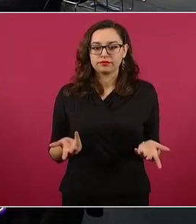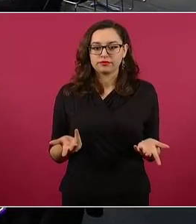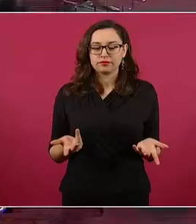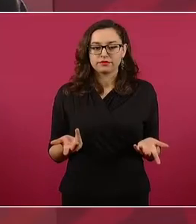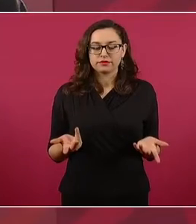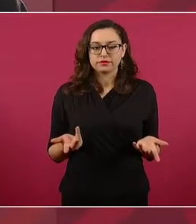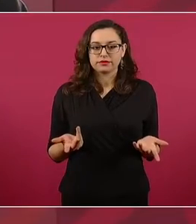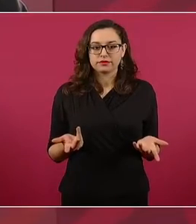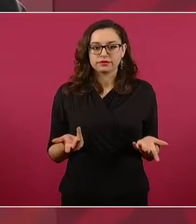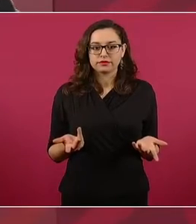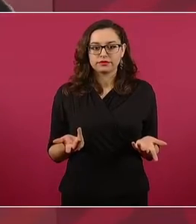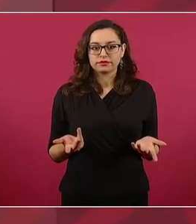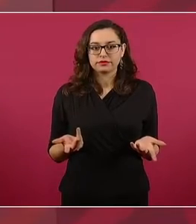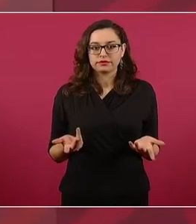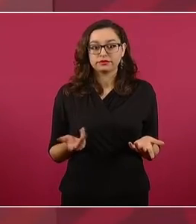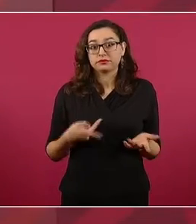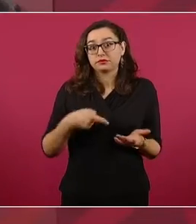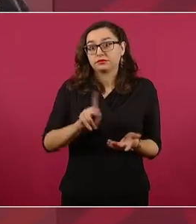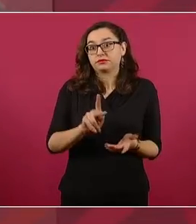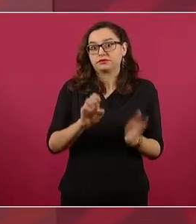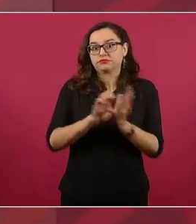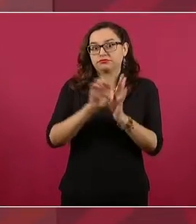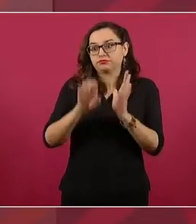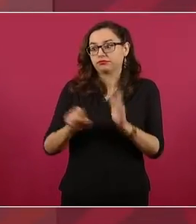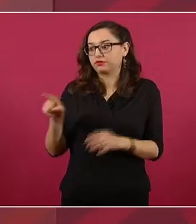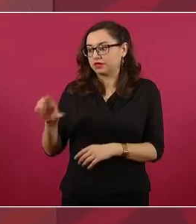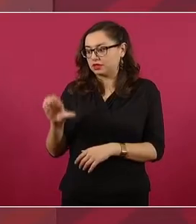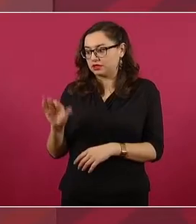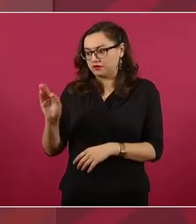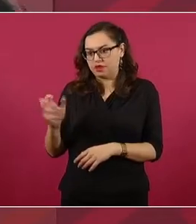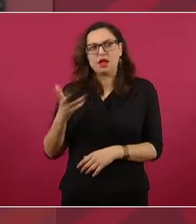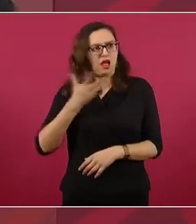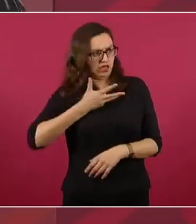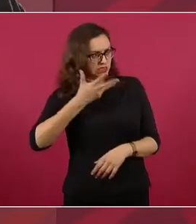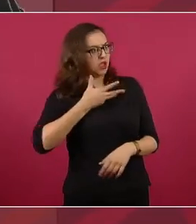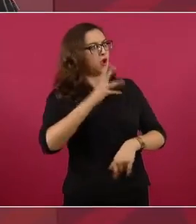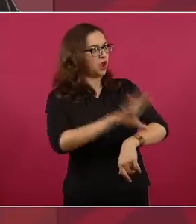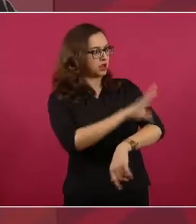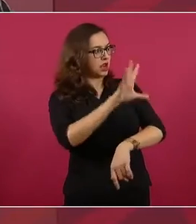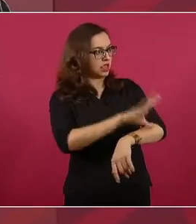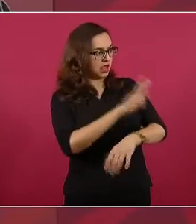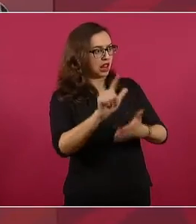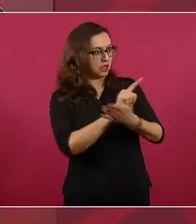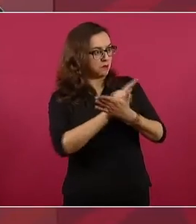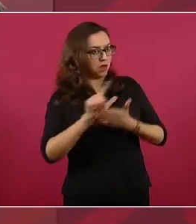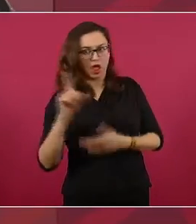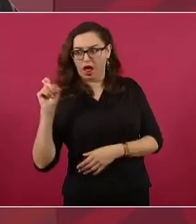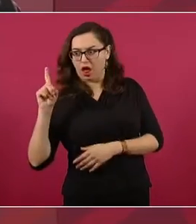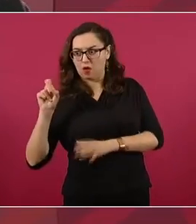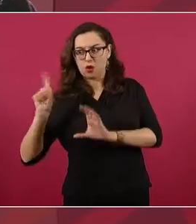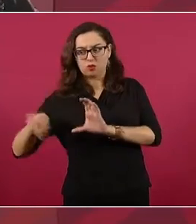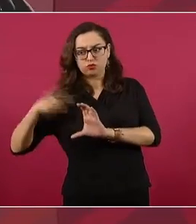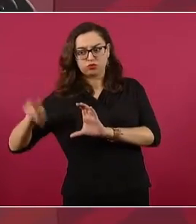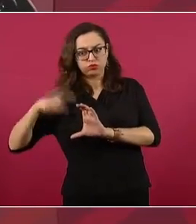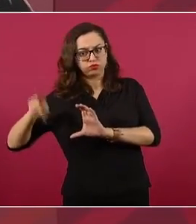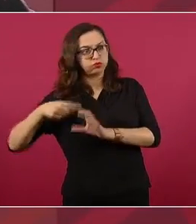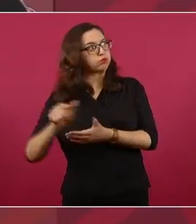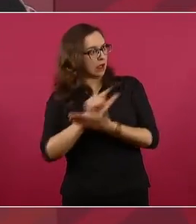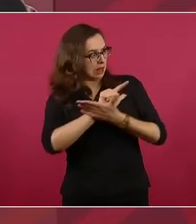energía producida en las hidroeléctricas, la energía que se produce con